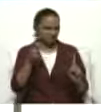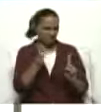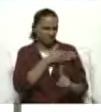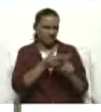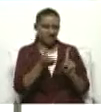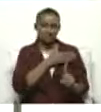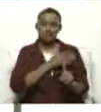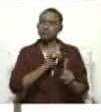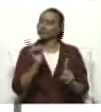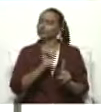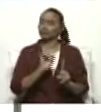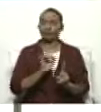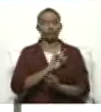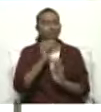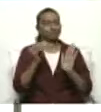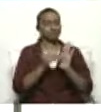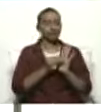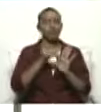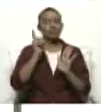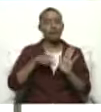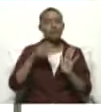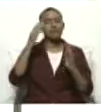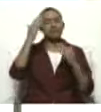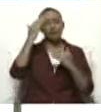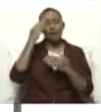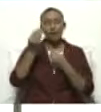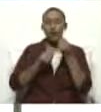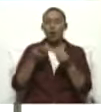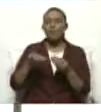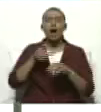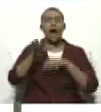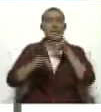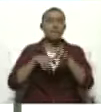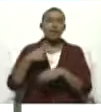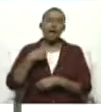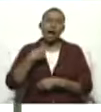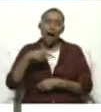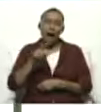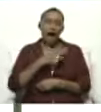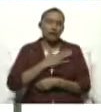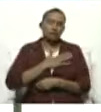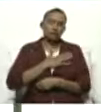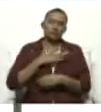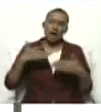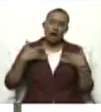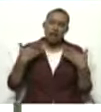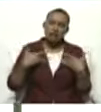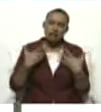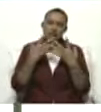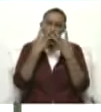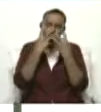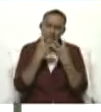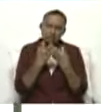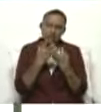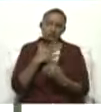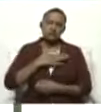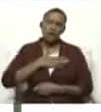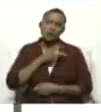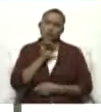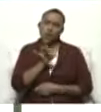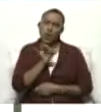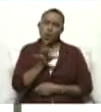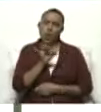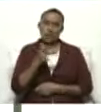Reconocimiento de los animales como seres sintientes, capaces de sentir alegría, dolor, sufrimiento, tristeza, como lo dije anteriormente.